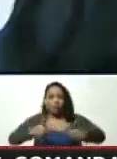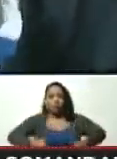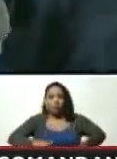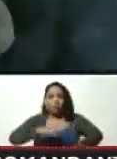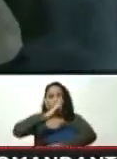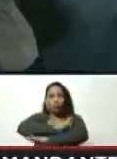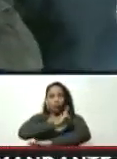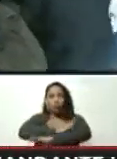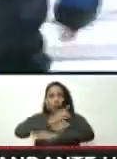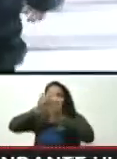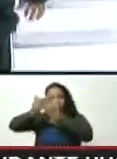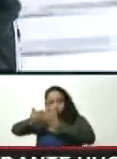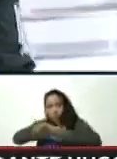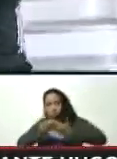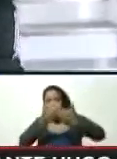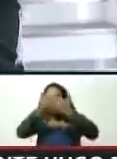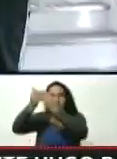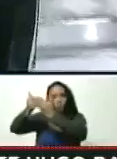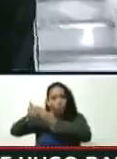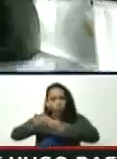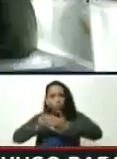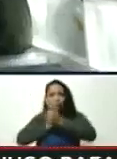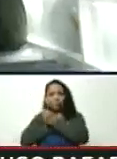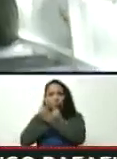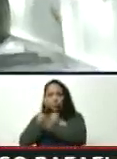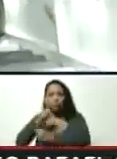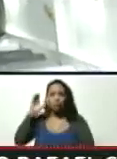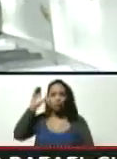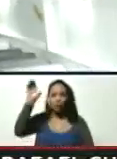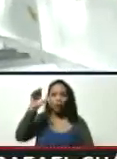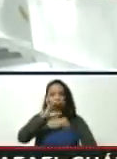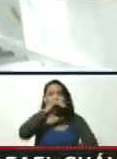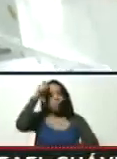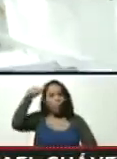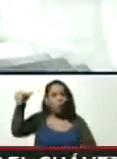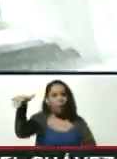al estudio, al amor a la patria, al amor al pueblo.